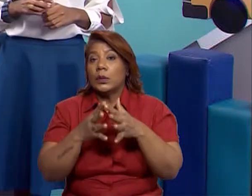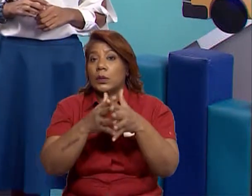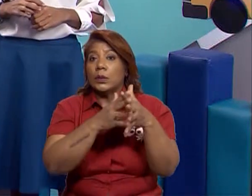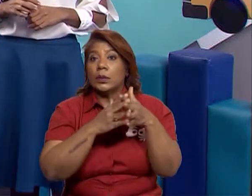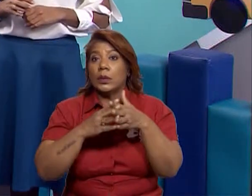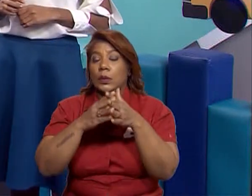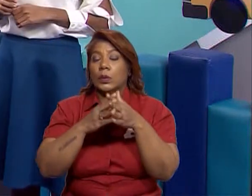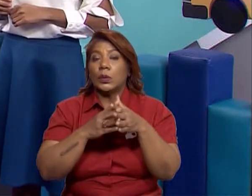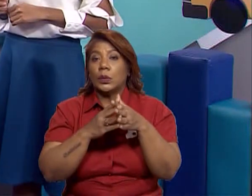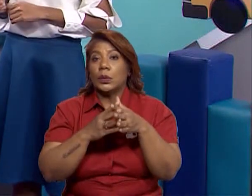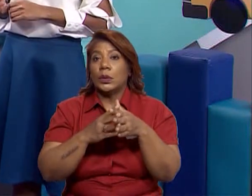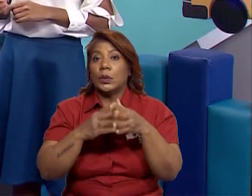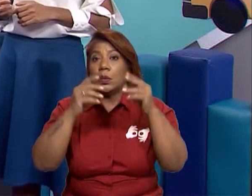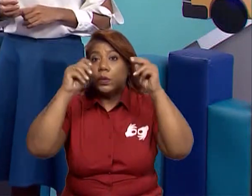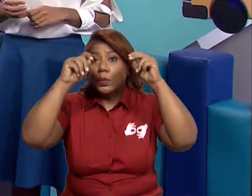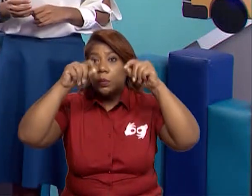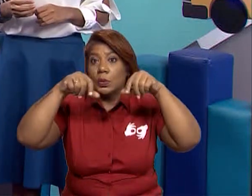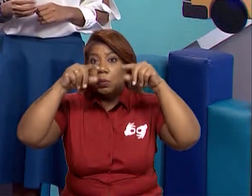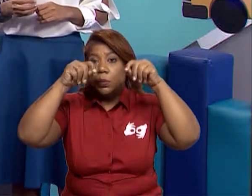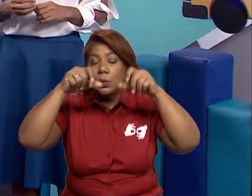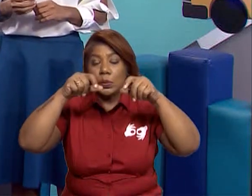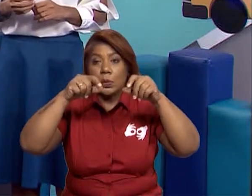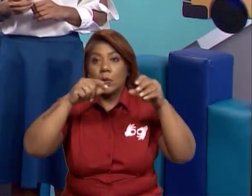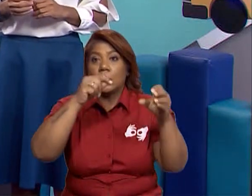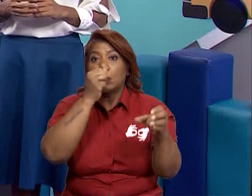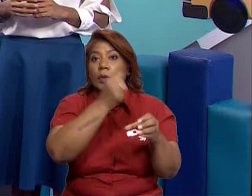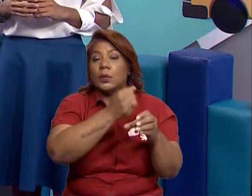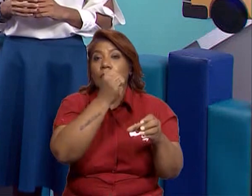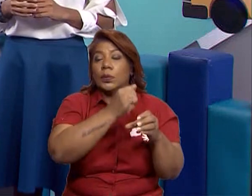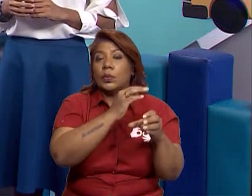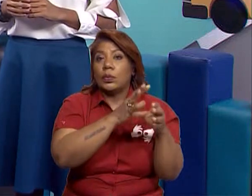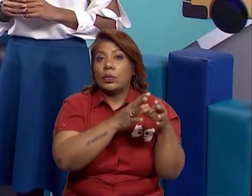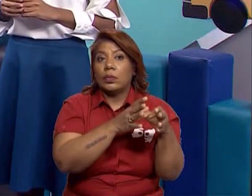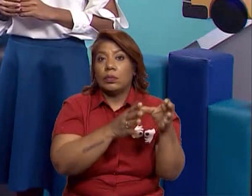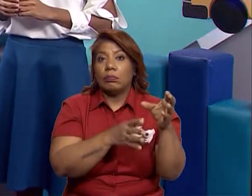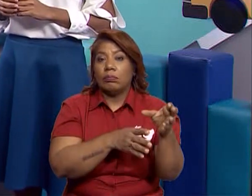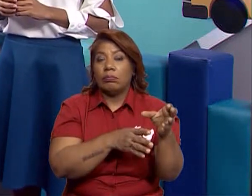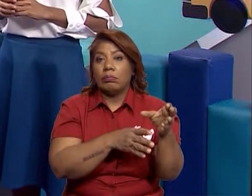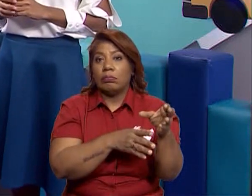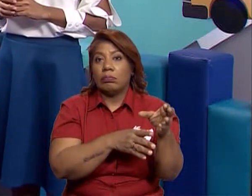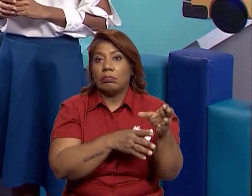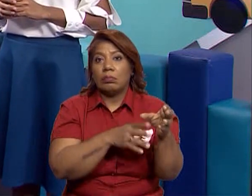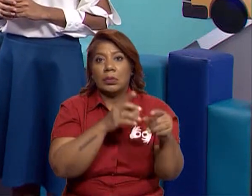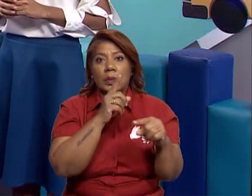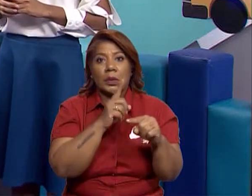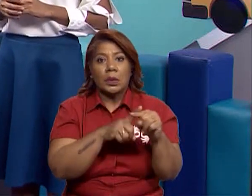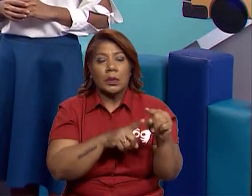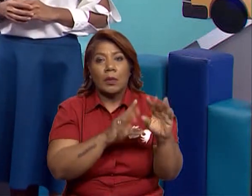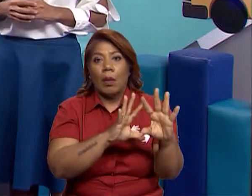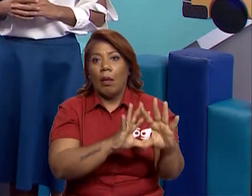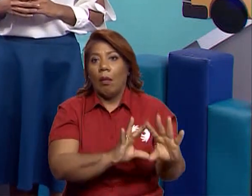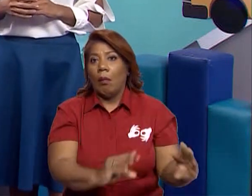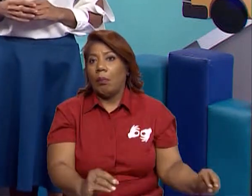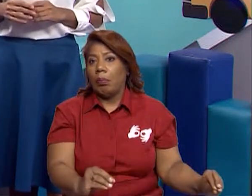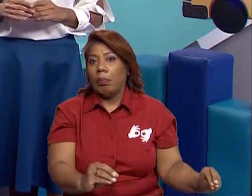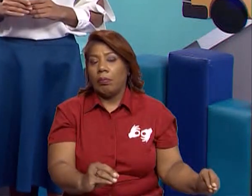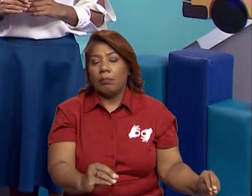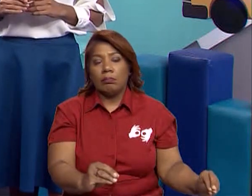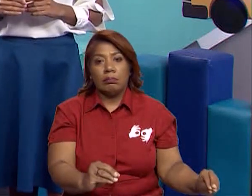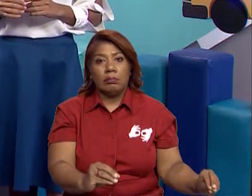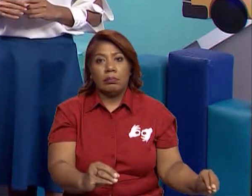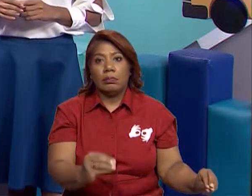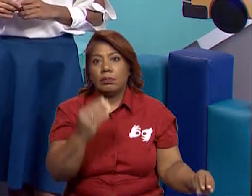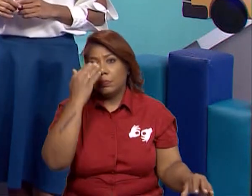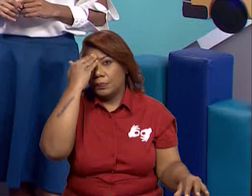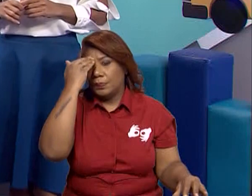puede evaporarse. Si yo tengo un vaso de agua por acá, esa agua puede ir evaporándose día tras día cada vez que el sol